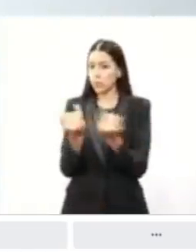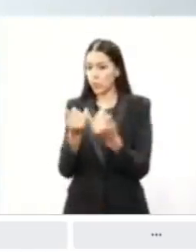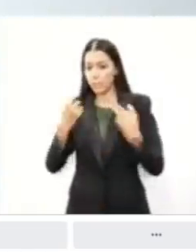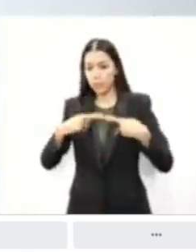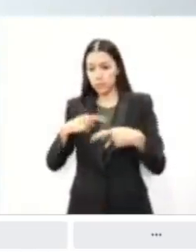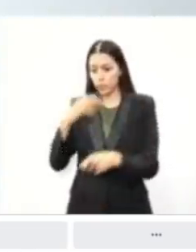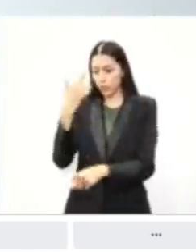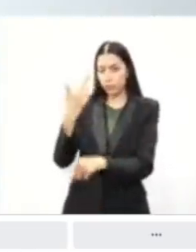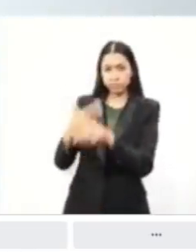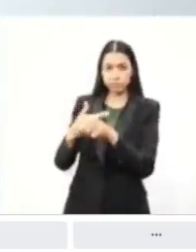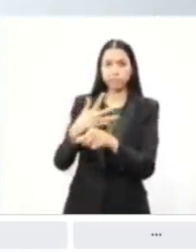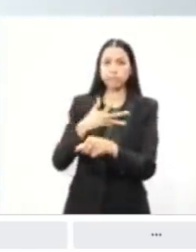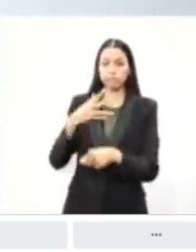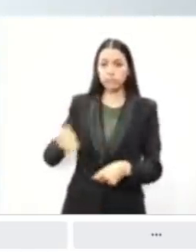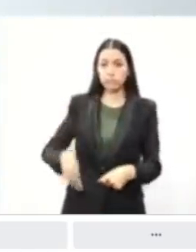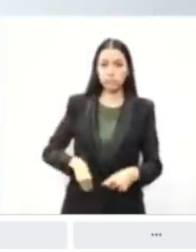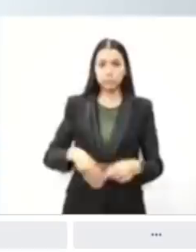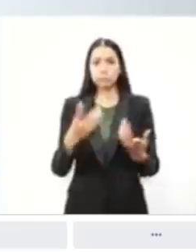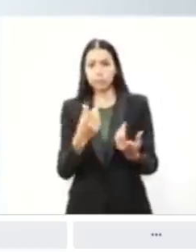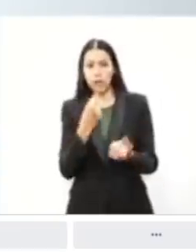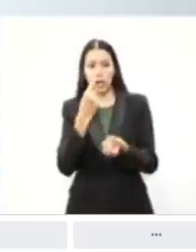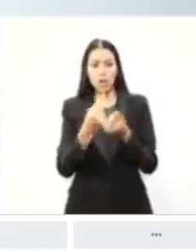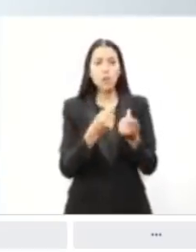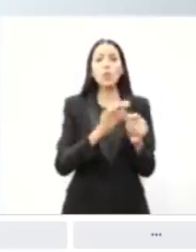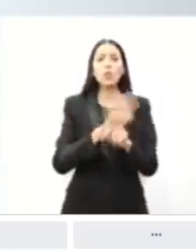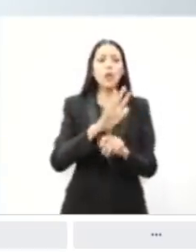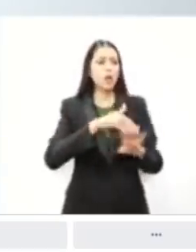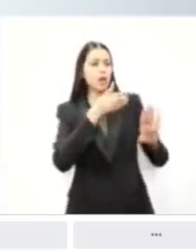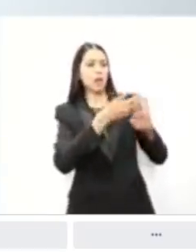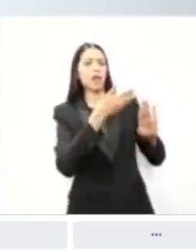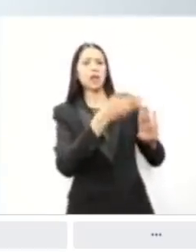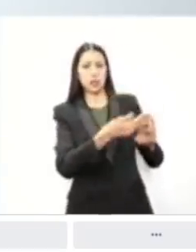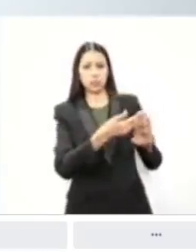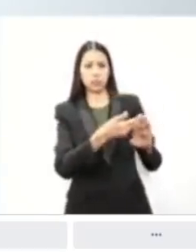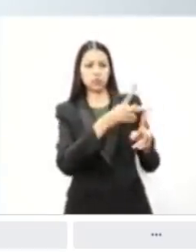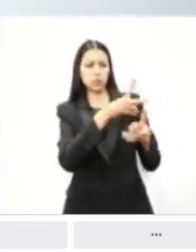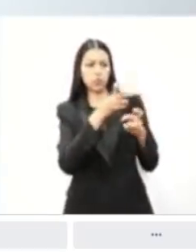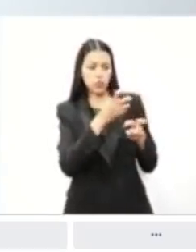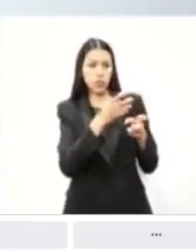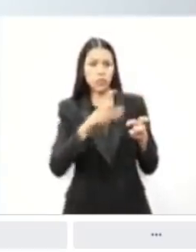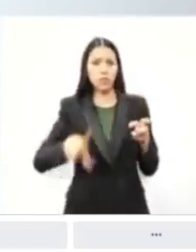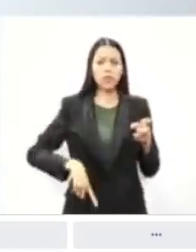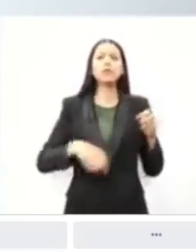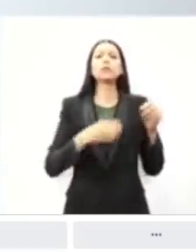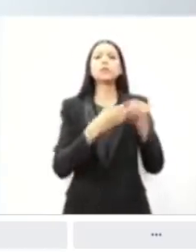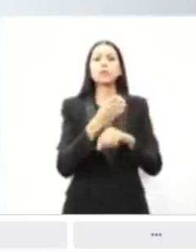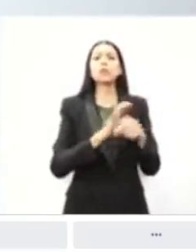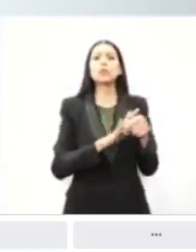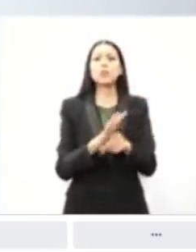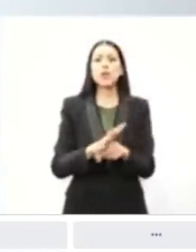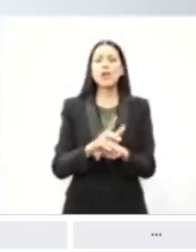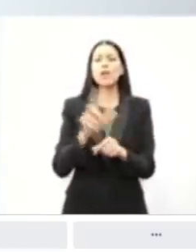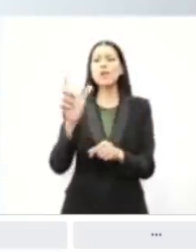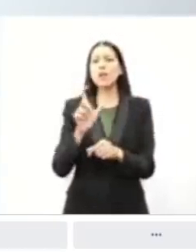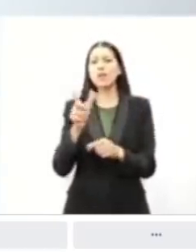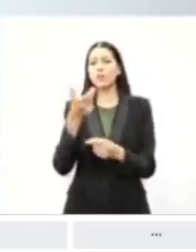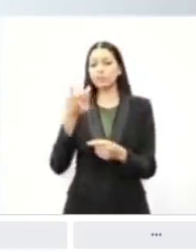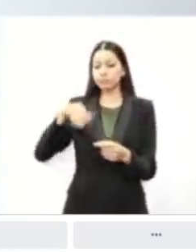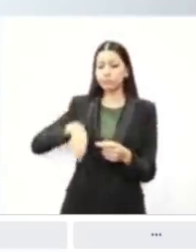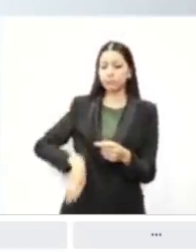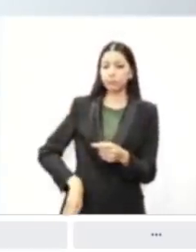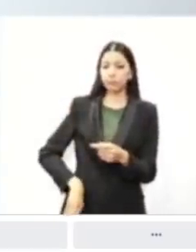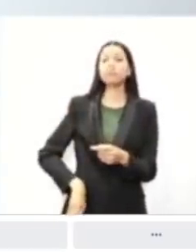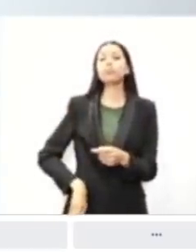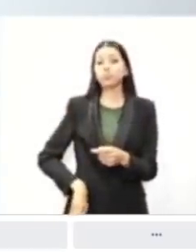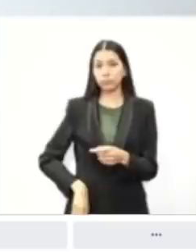responsables. Los probables delitos cometidos en agravio del gobierno del estado de Michoacán son: enriquecimiento ilícito, ejercicio indebido